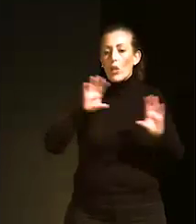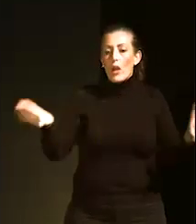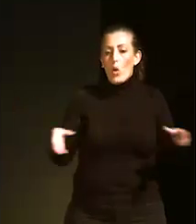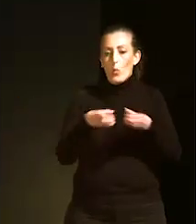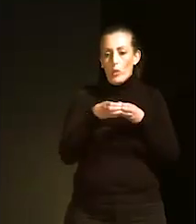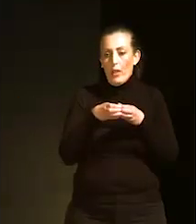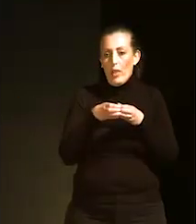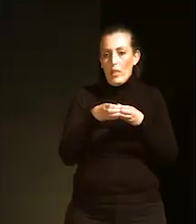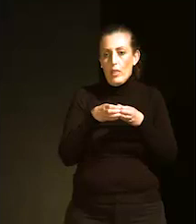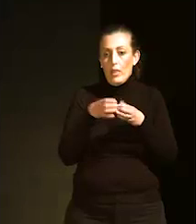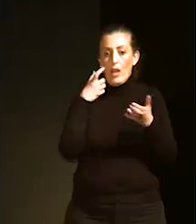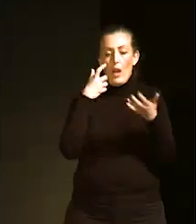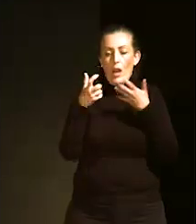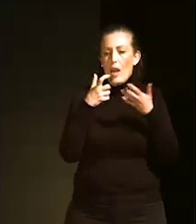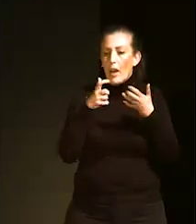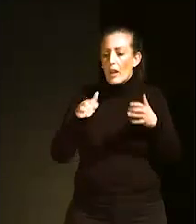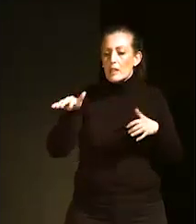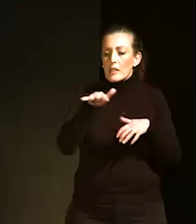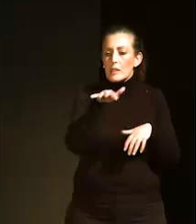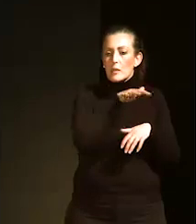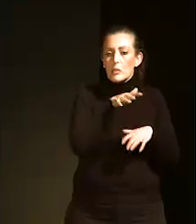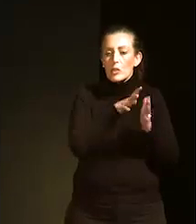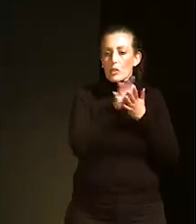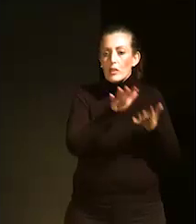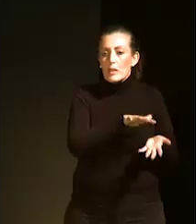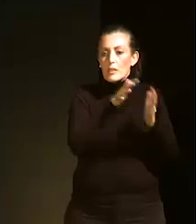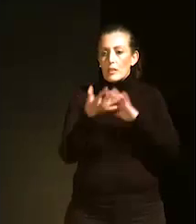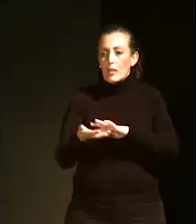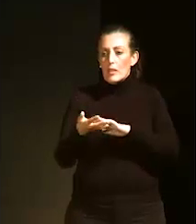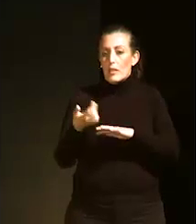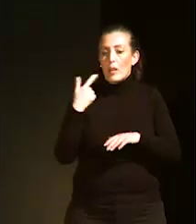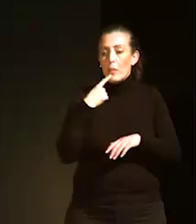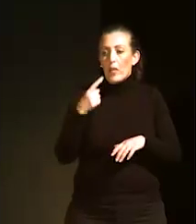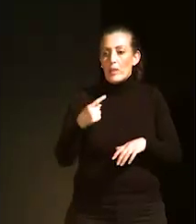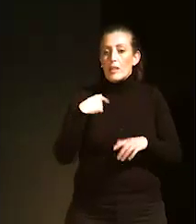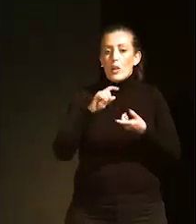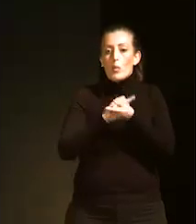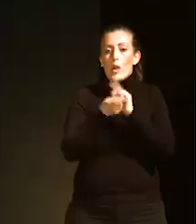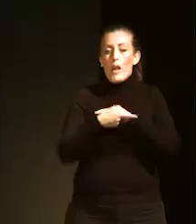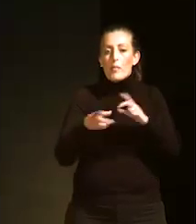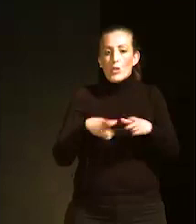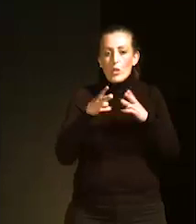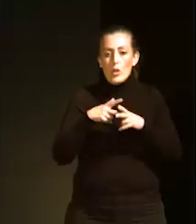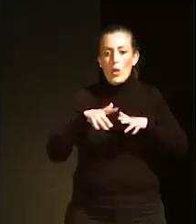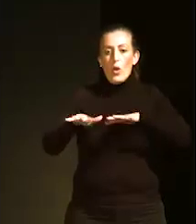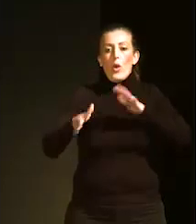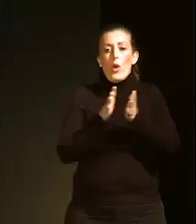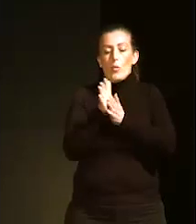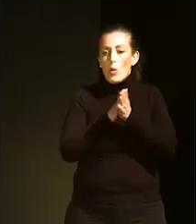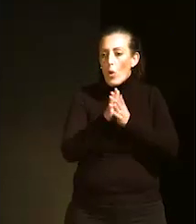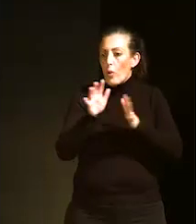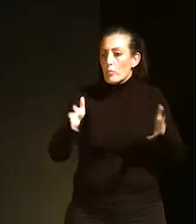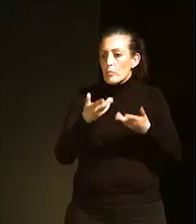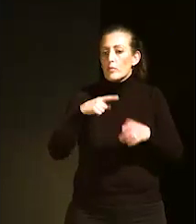para ellos las artes son espacios de transformación voy a citar un poco lo que ellos dicen y cambios social promueven el desarrollo del